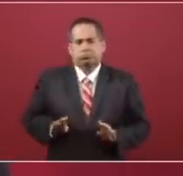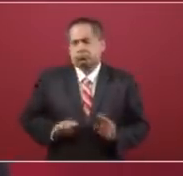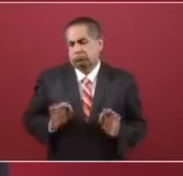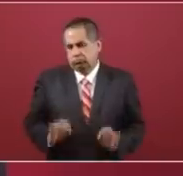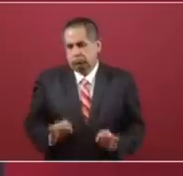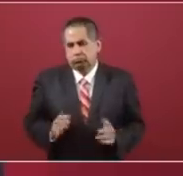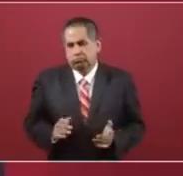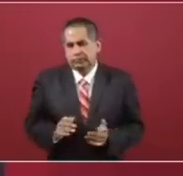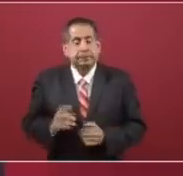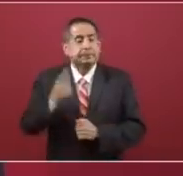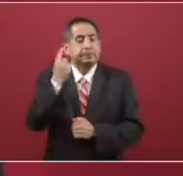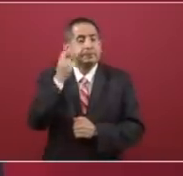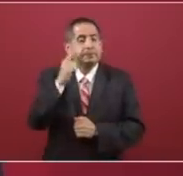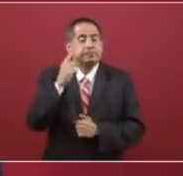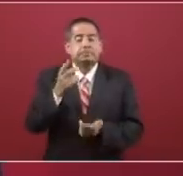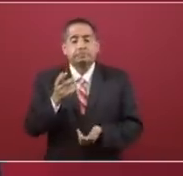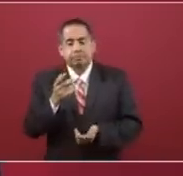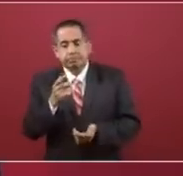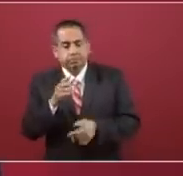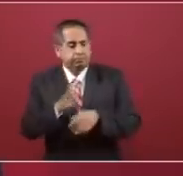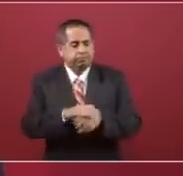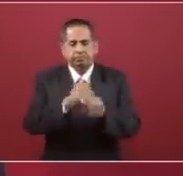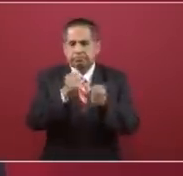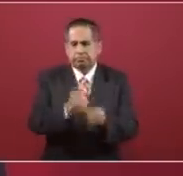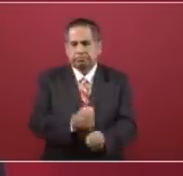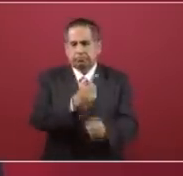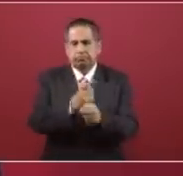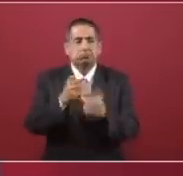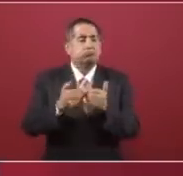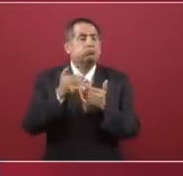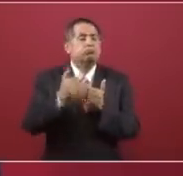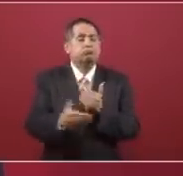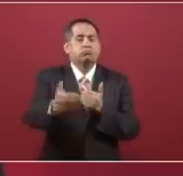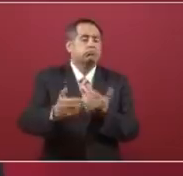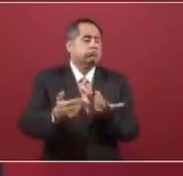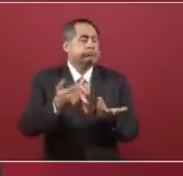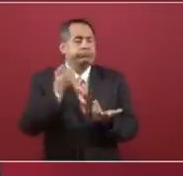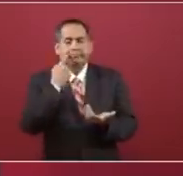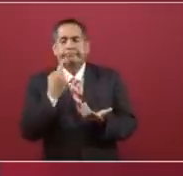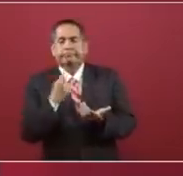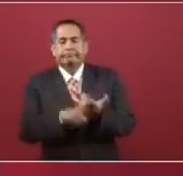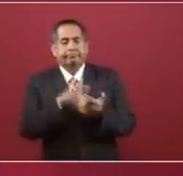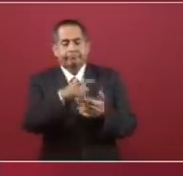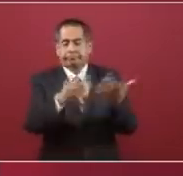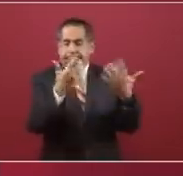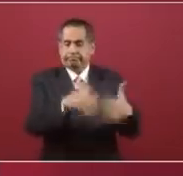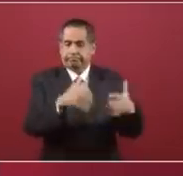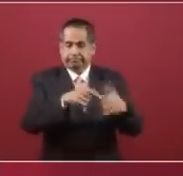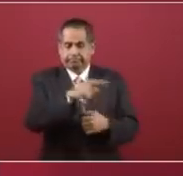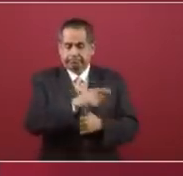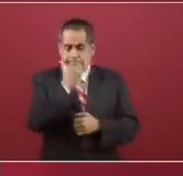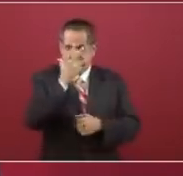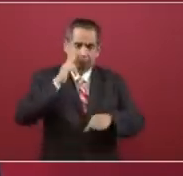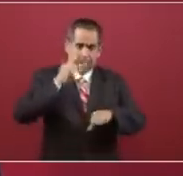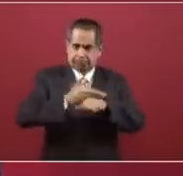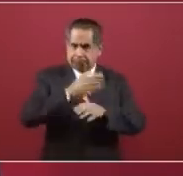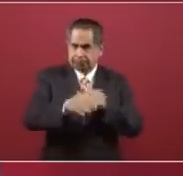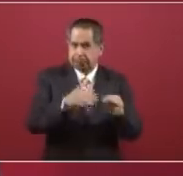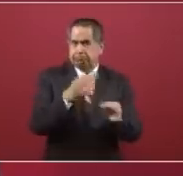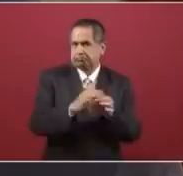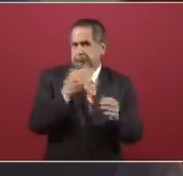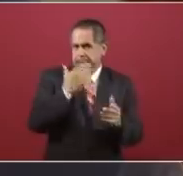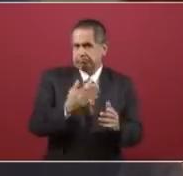para que se tenga garantías de que son empresas serias